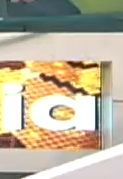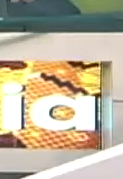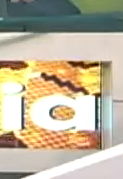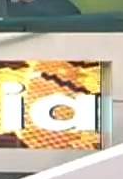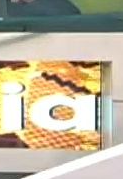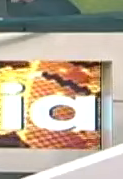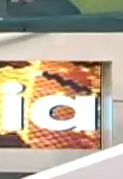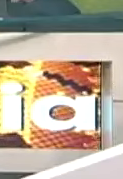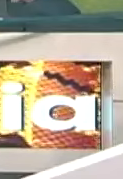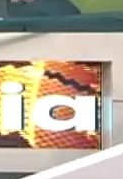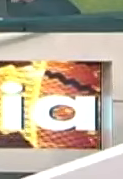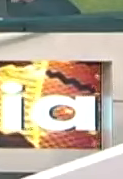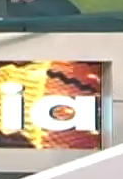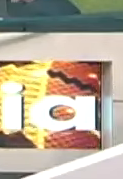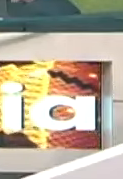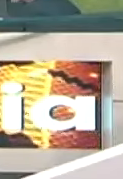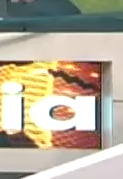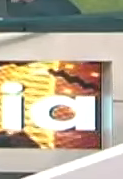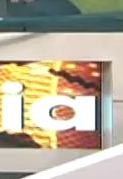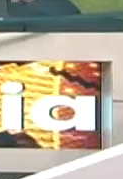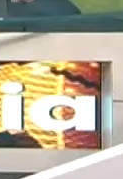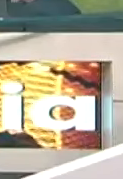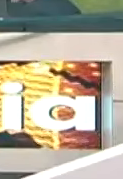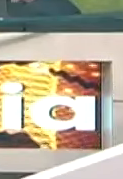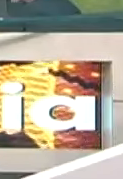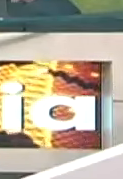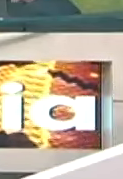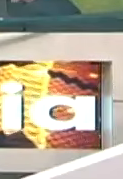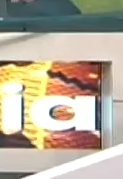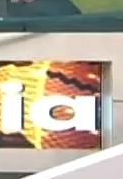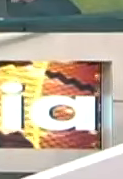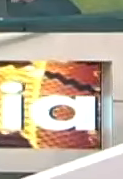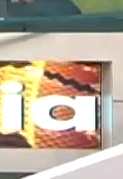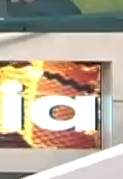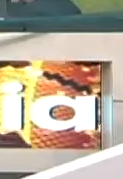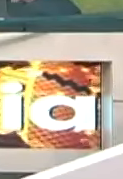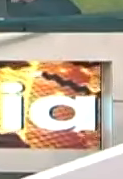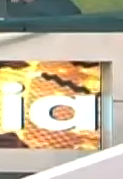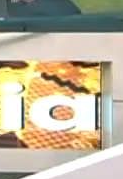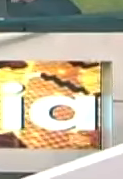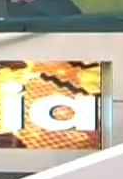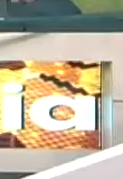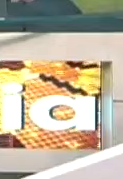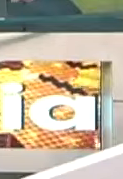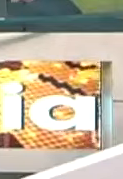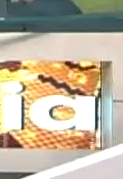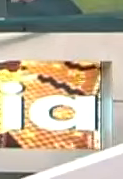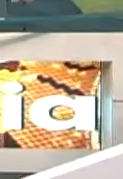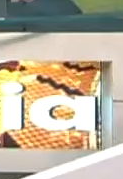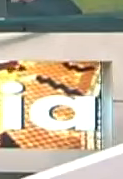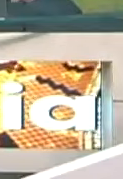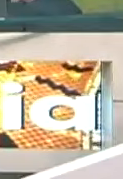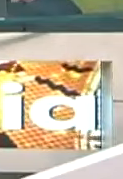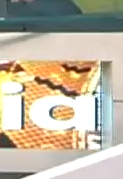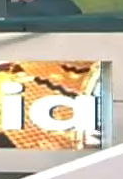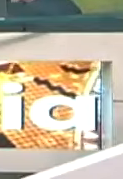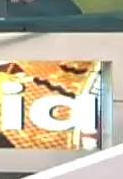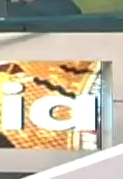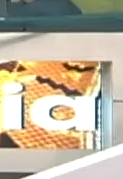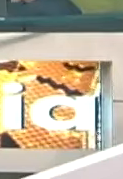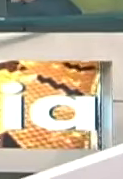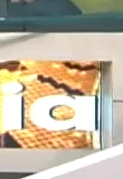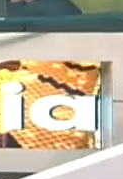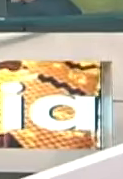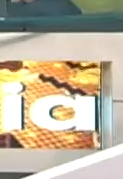Agradecemos a Graya Casella por la información. Allí tenían las conclusiones del encuentro insurgente. Compartía con nosotros el presidente de la República, Nicolás